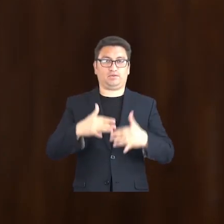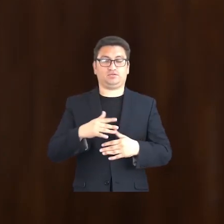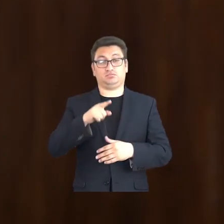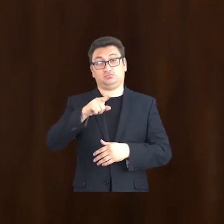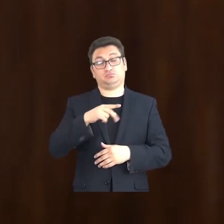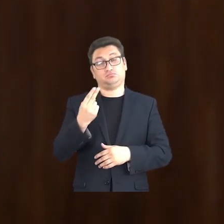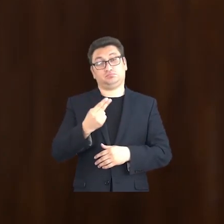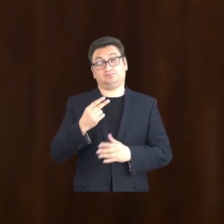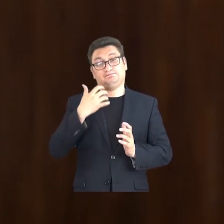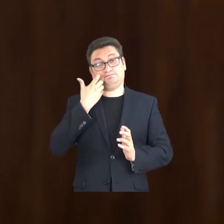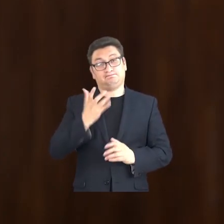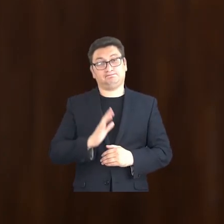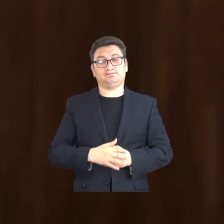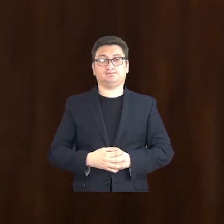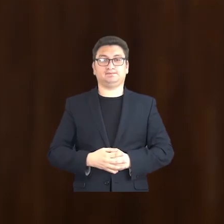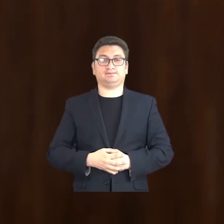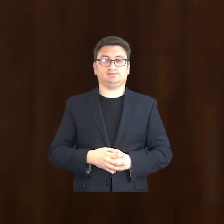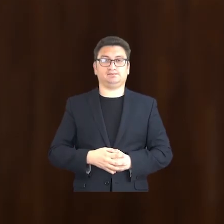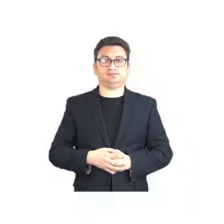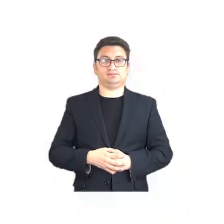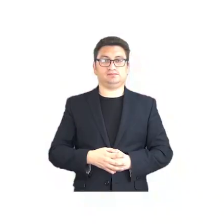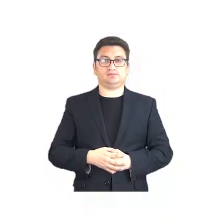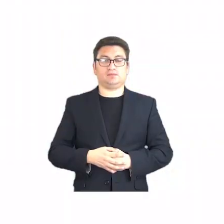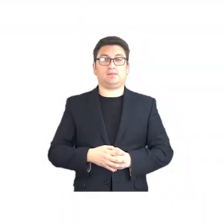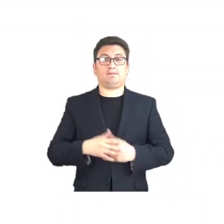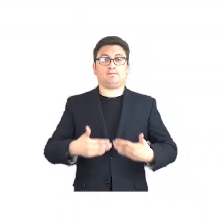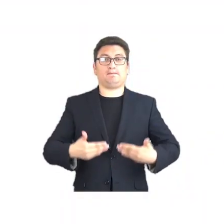usas si así lo requieres.